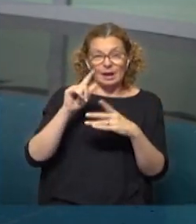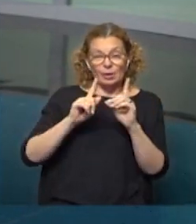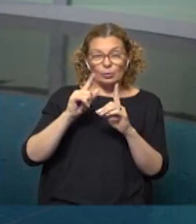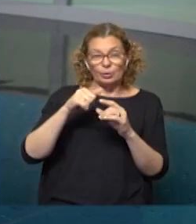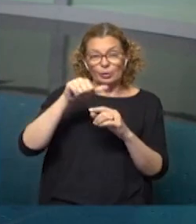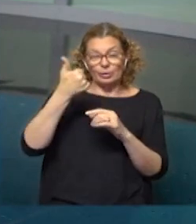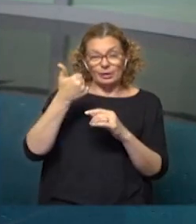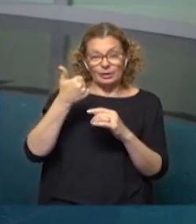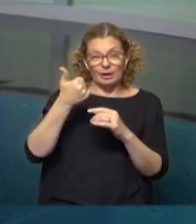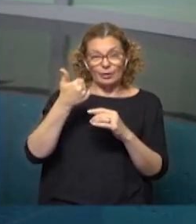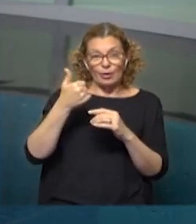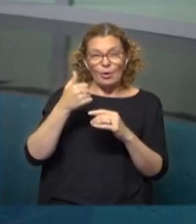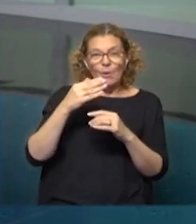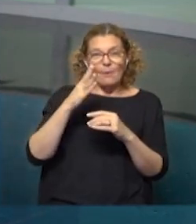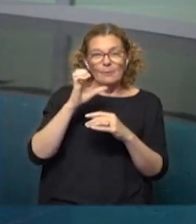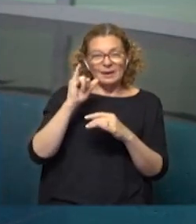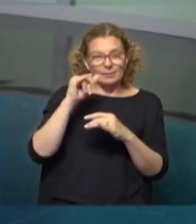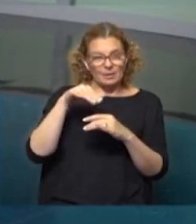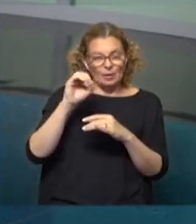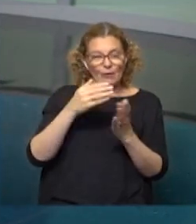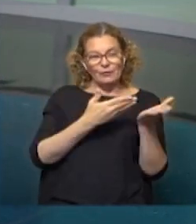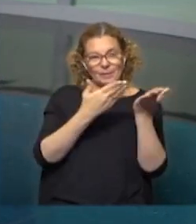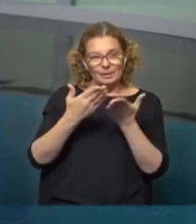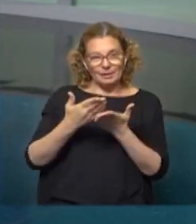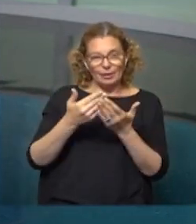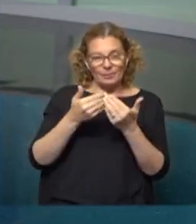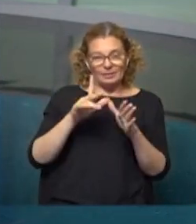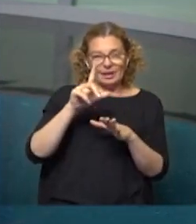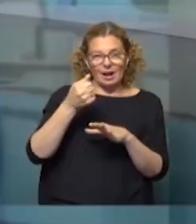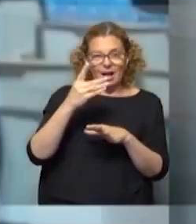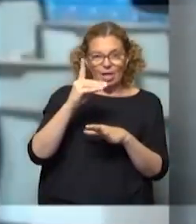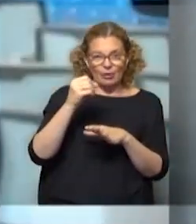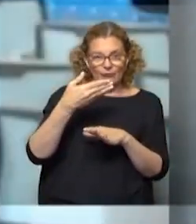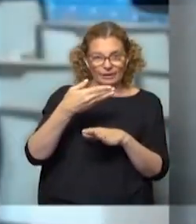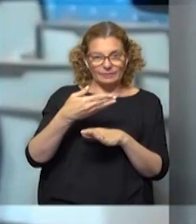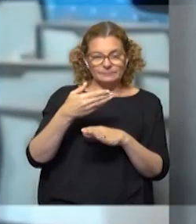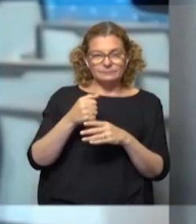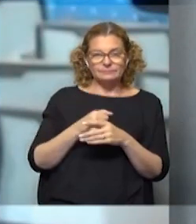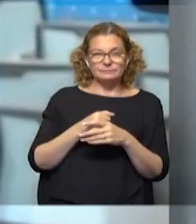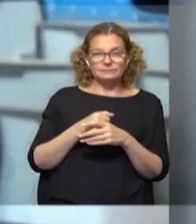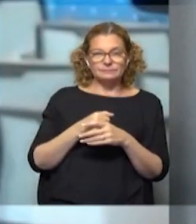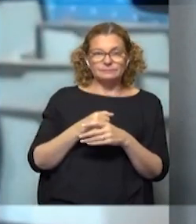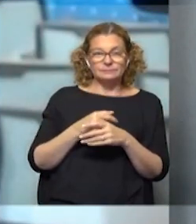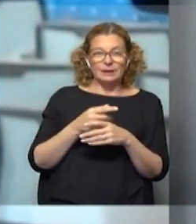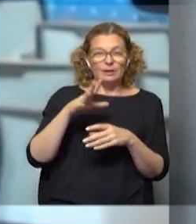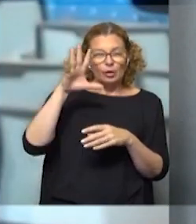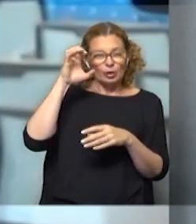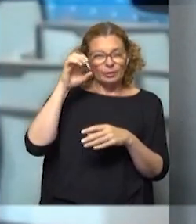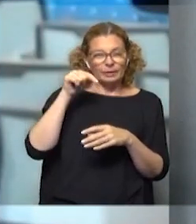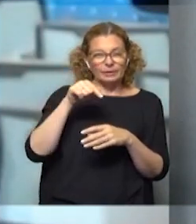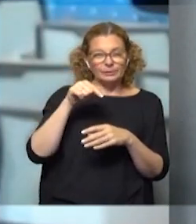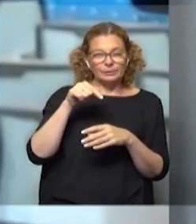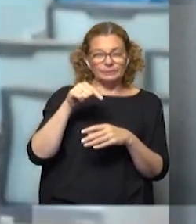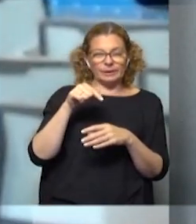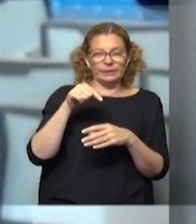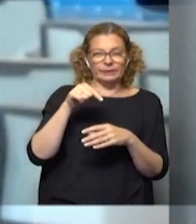un premio Bartolomé Hidalgo bienvenidas bienvenidos así comienza la Adobe que recordar que estos